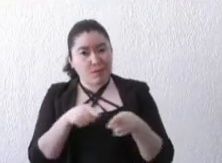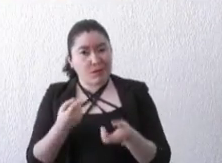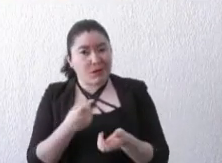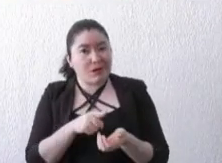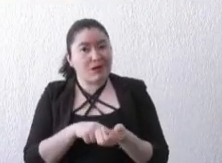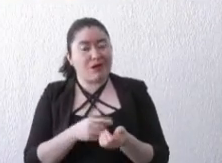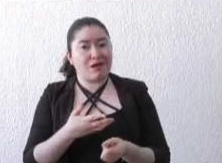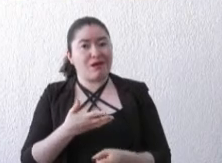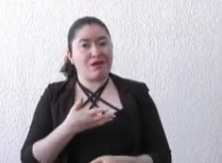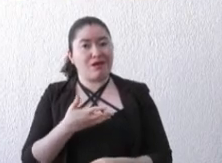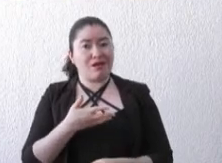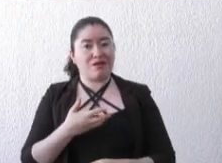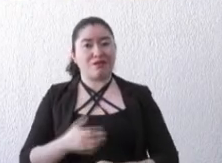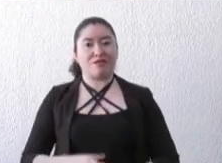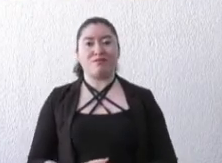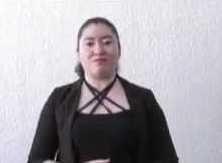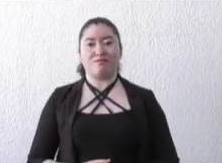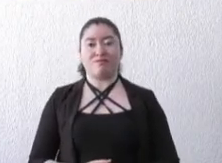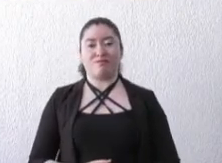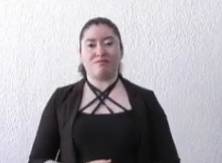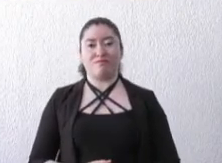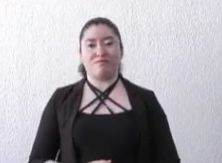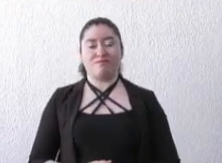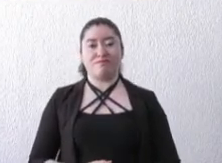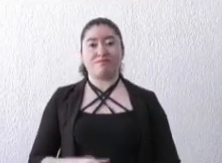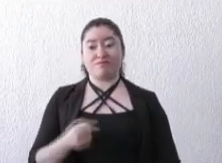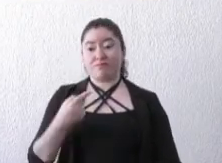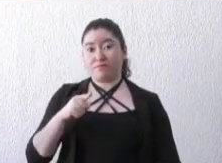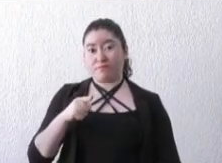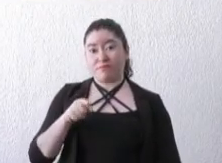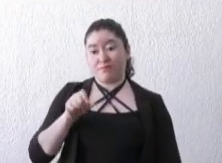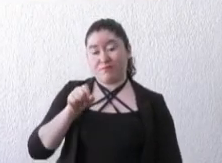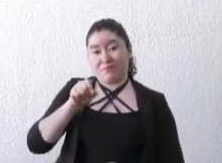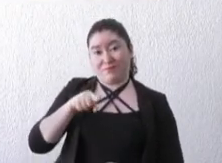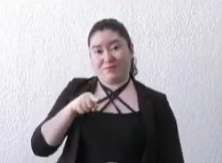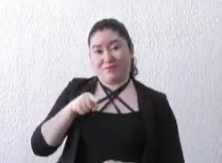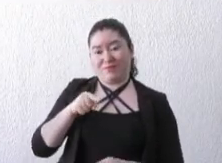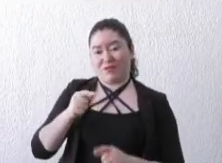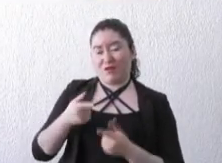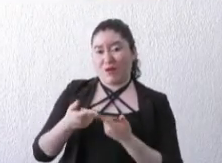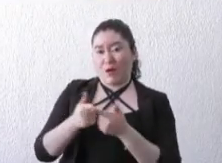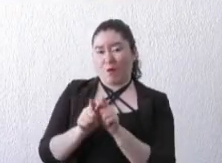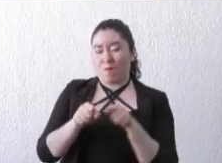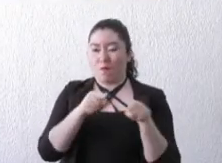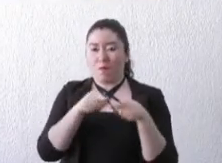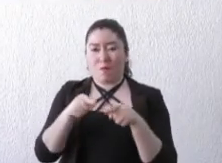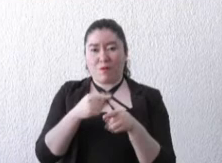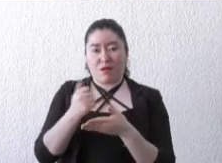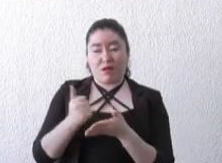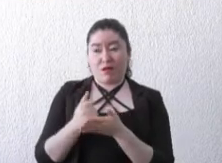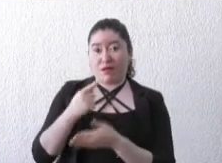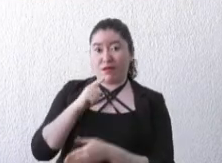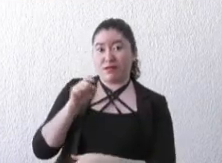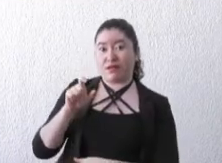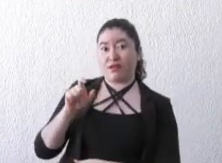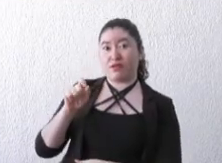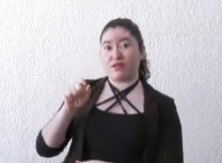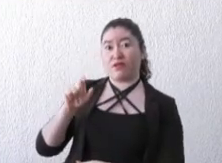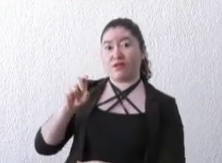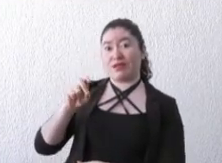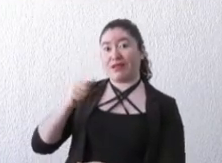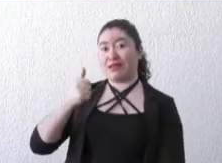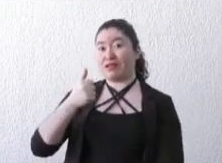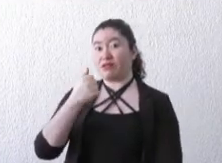música del país entero. Que la orquesta típica de la ciudad, después de más de 136